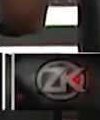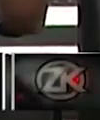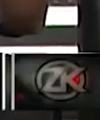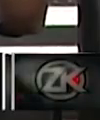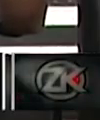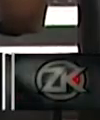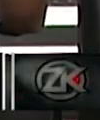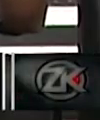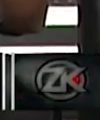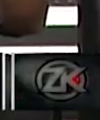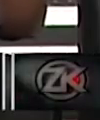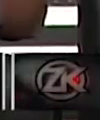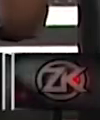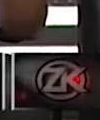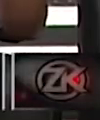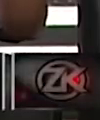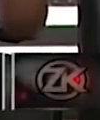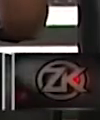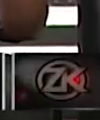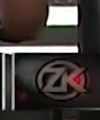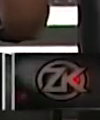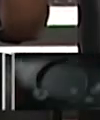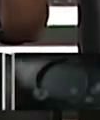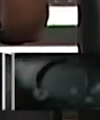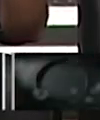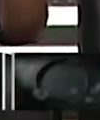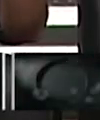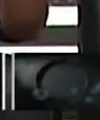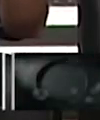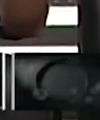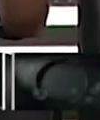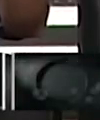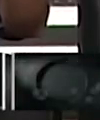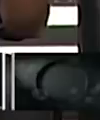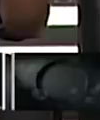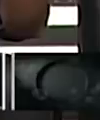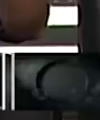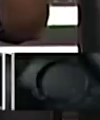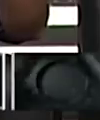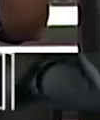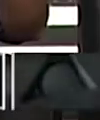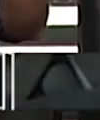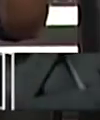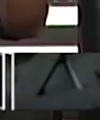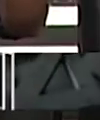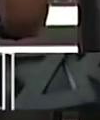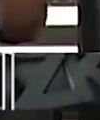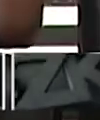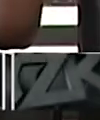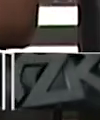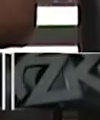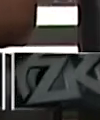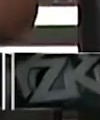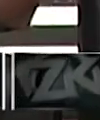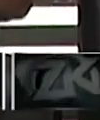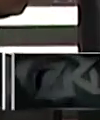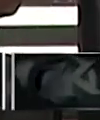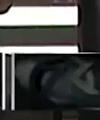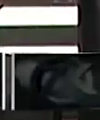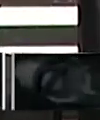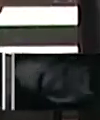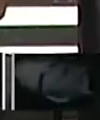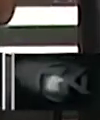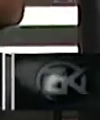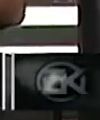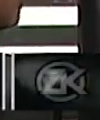el señor, el ladrón de poca monta, el Pelafustán, el señor Juan Guaidó, retuvo a un